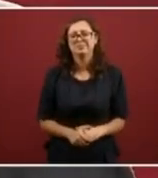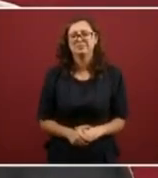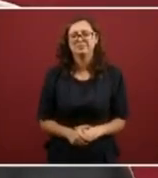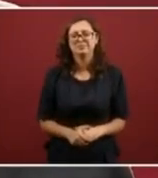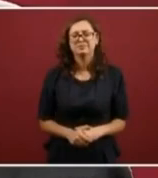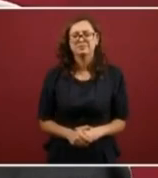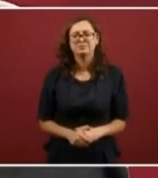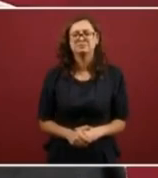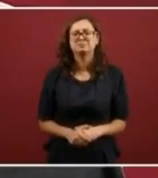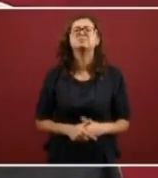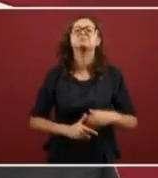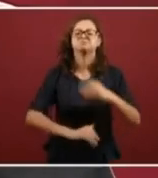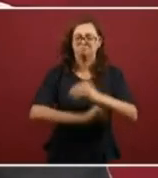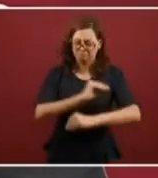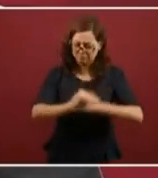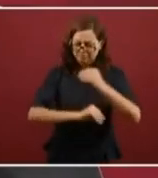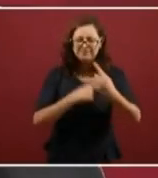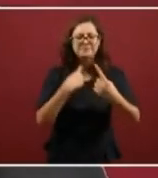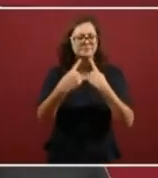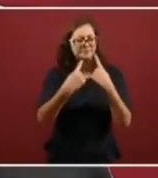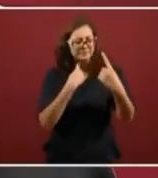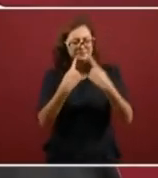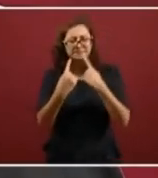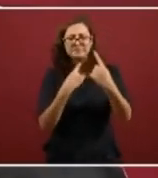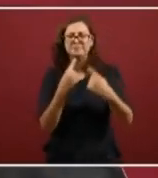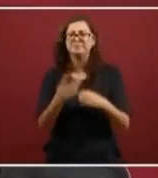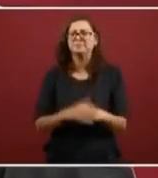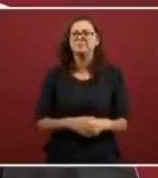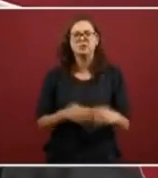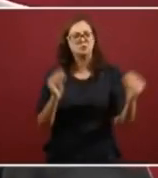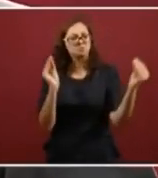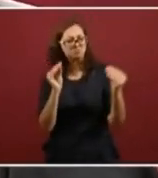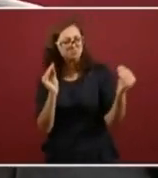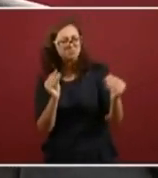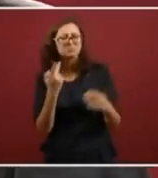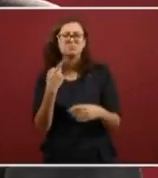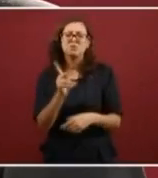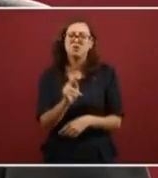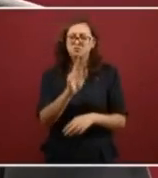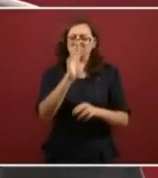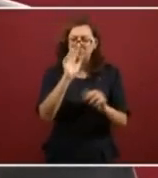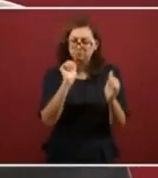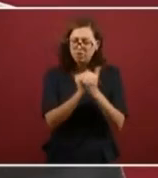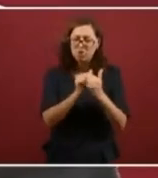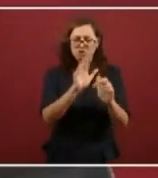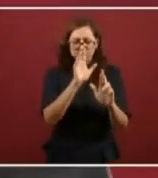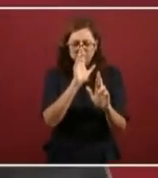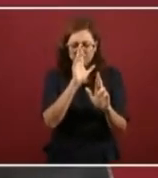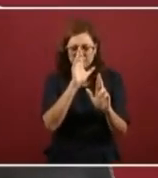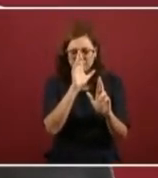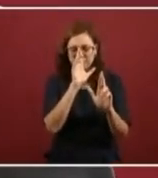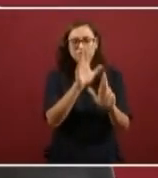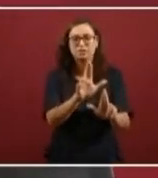Sí al debate, a la polémica respetuosa.